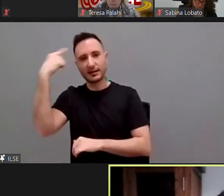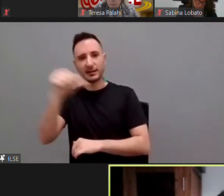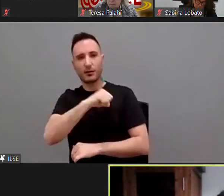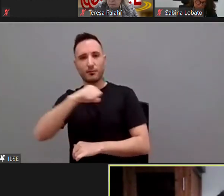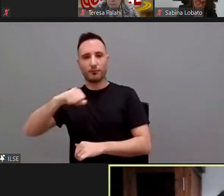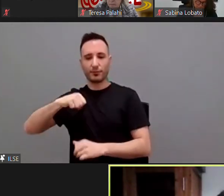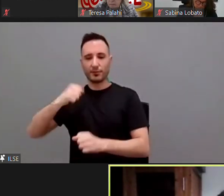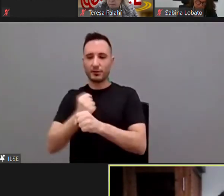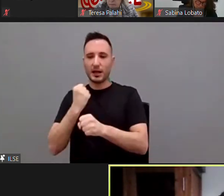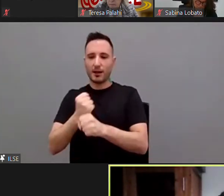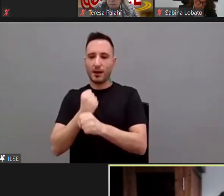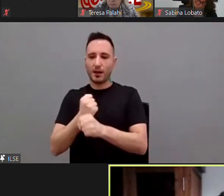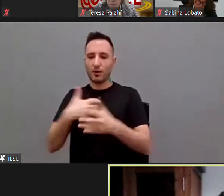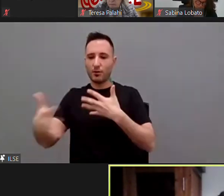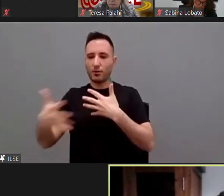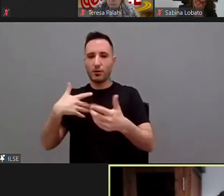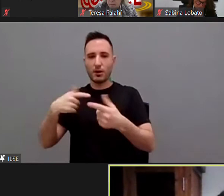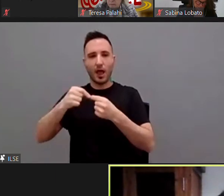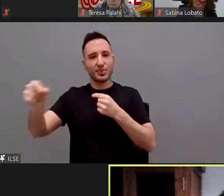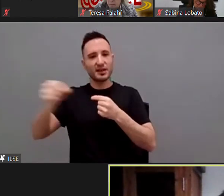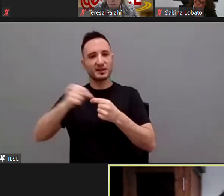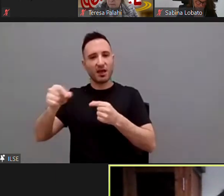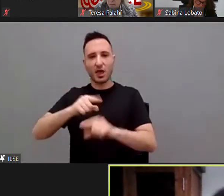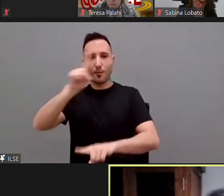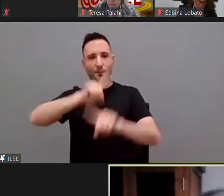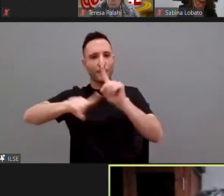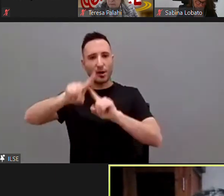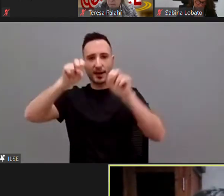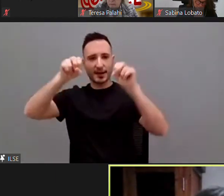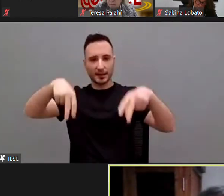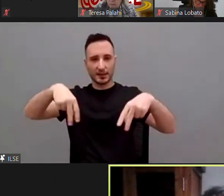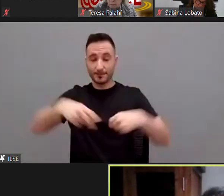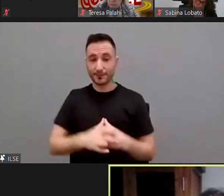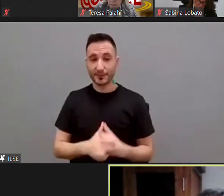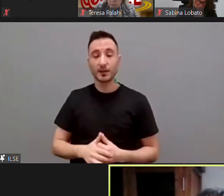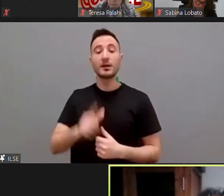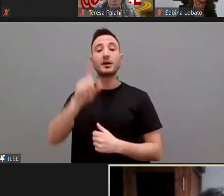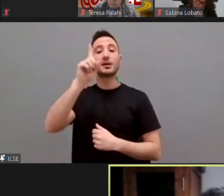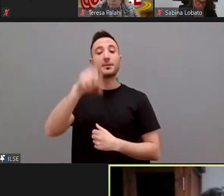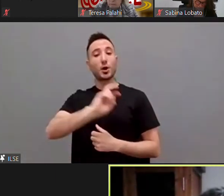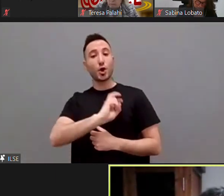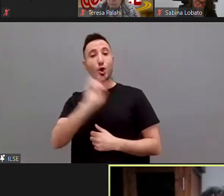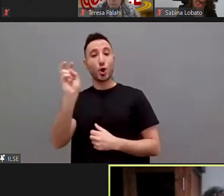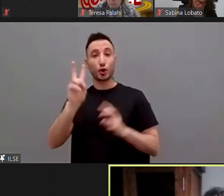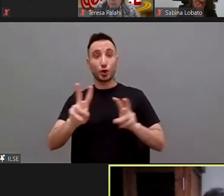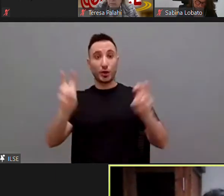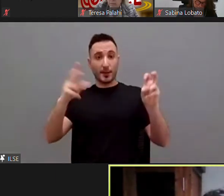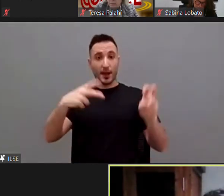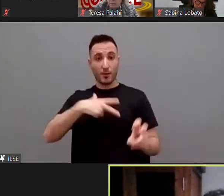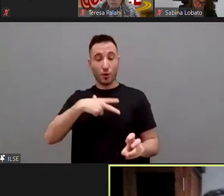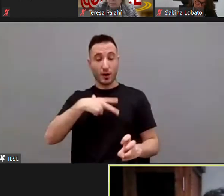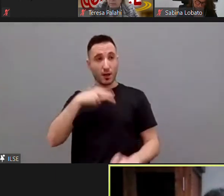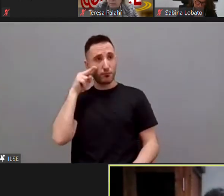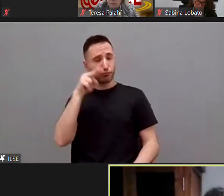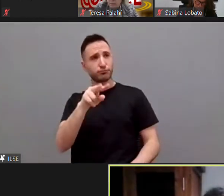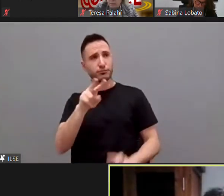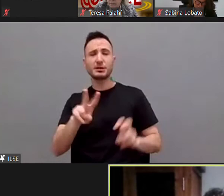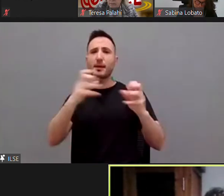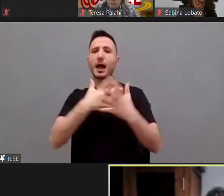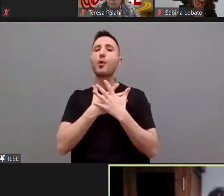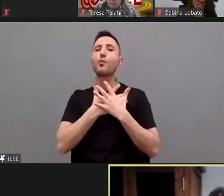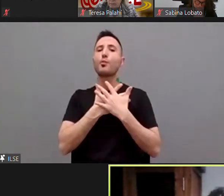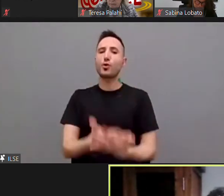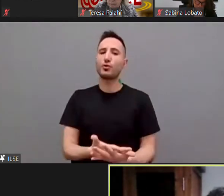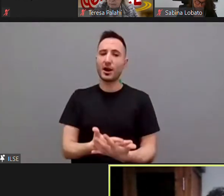trabajo a distancia sin ningún tipo de problema. Otro bloque que vemos los juristas importante es la voluntariedad. Es decir, el